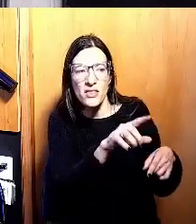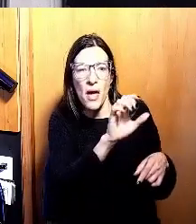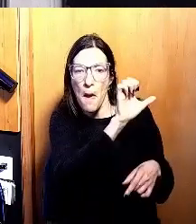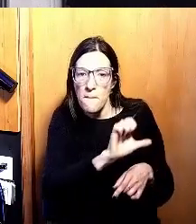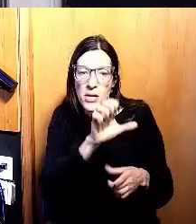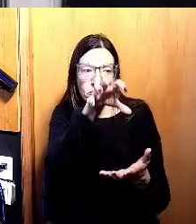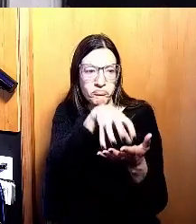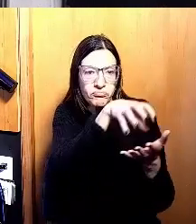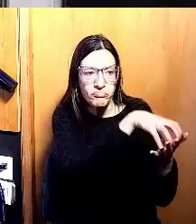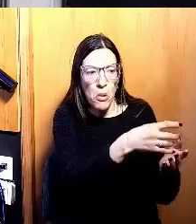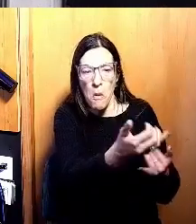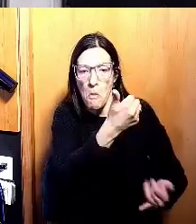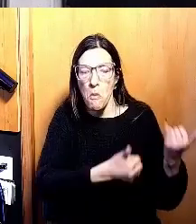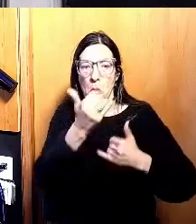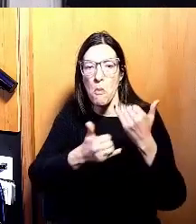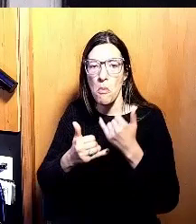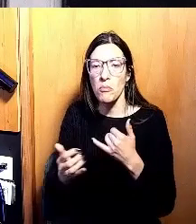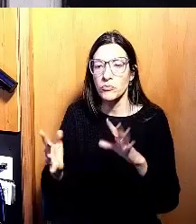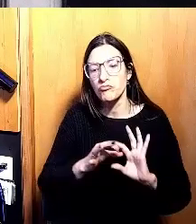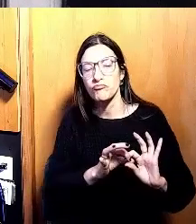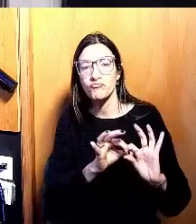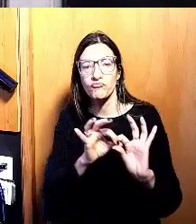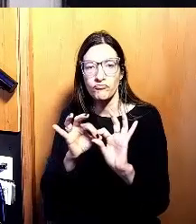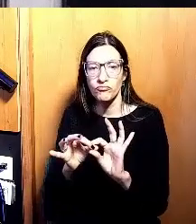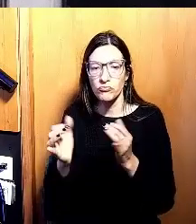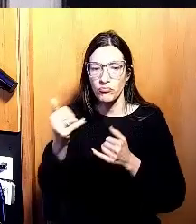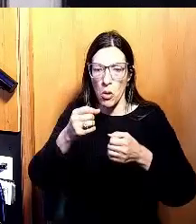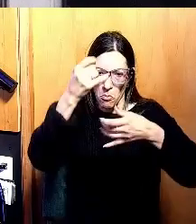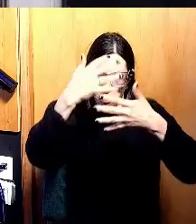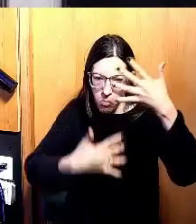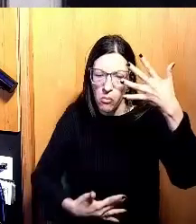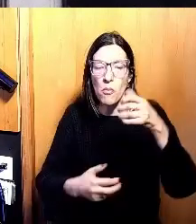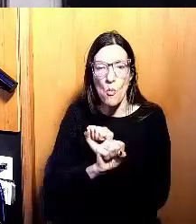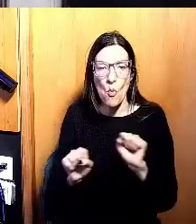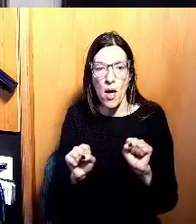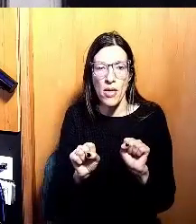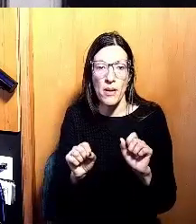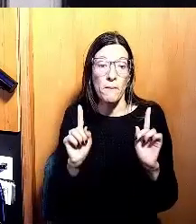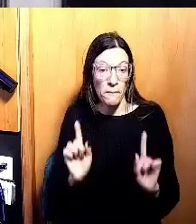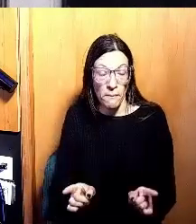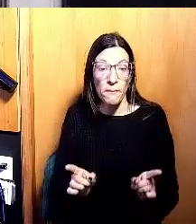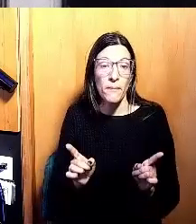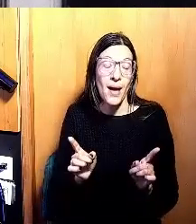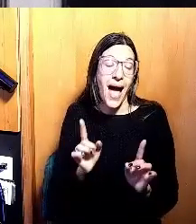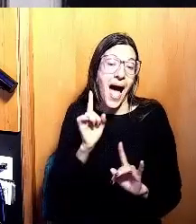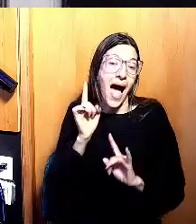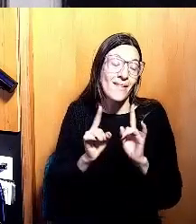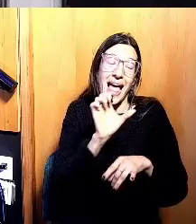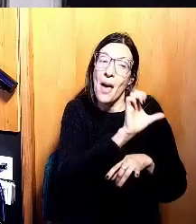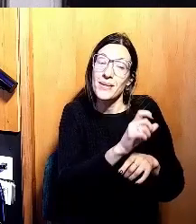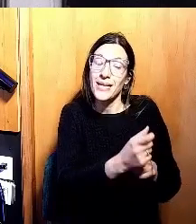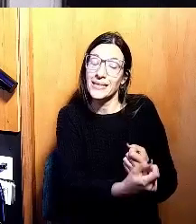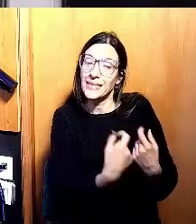en general también se disponibiliza, excepto la información de las empresas